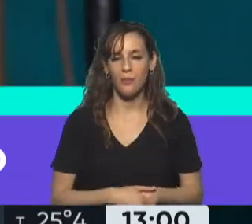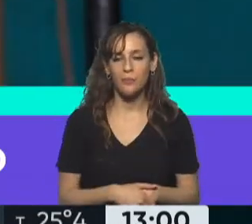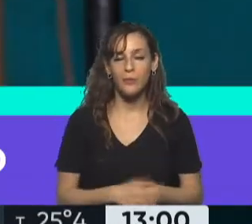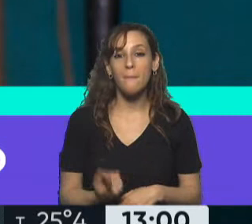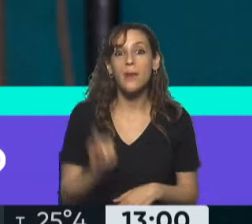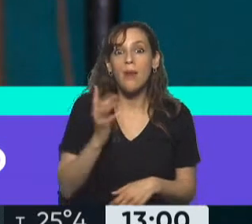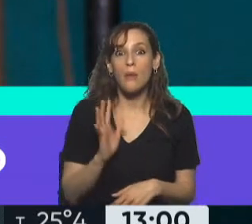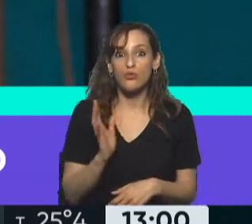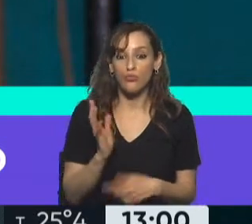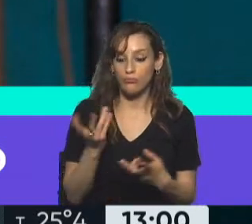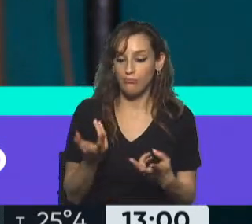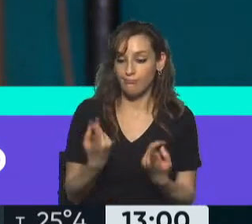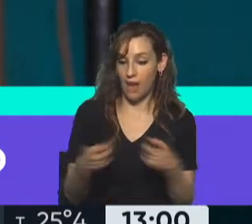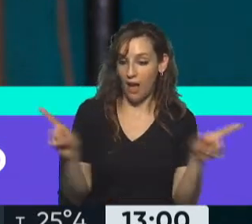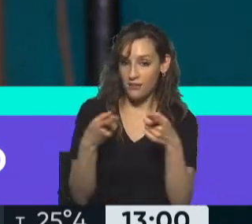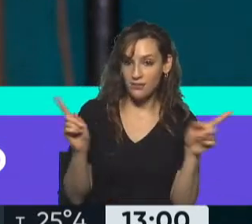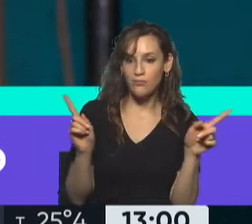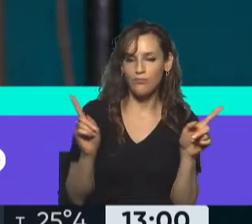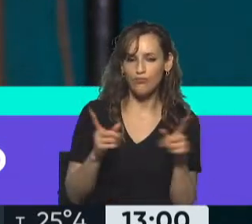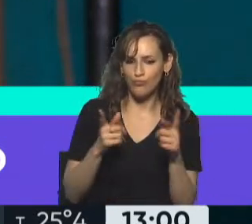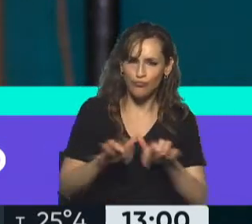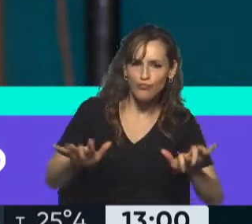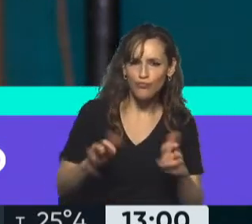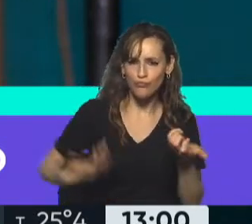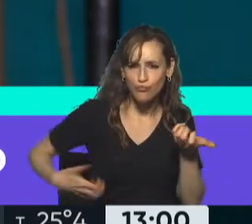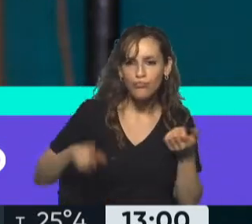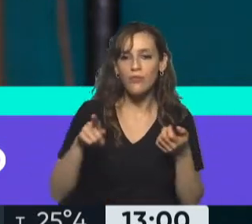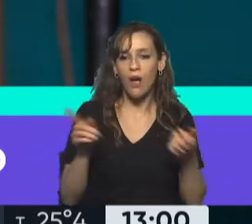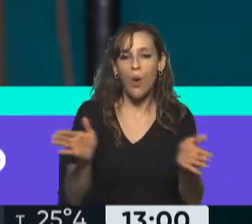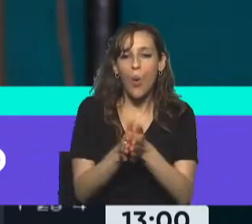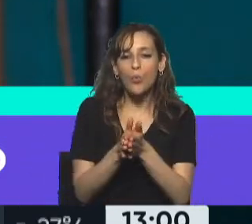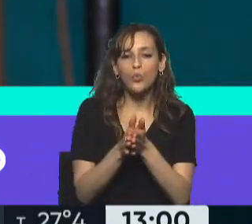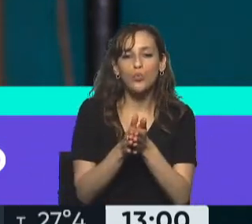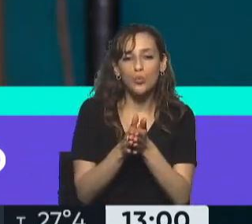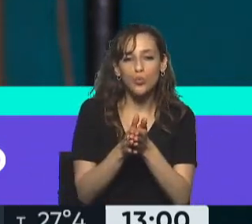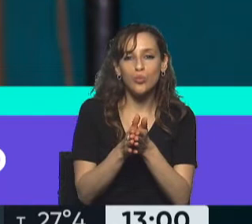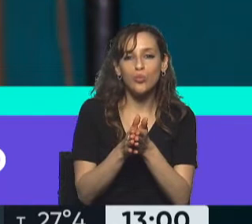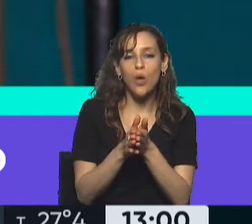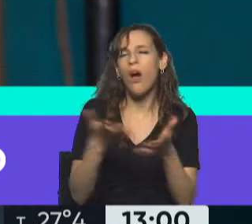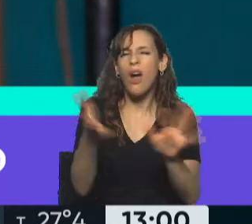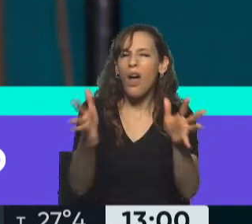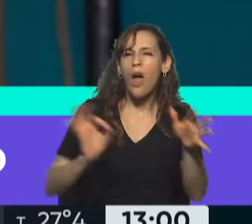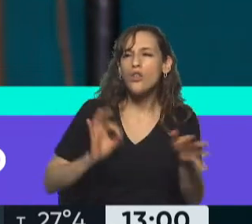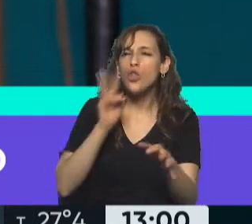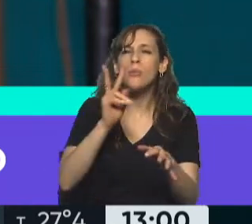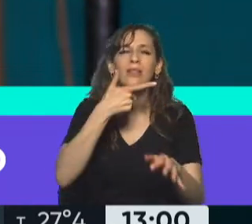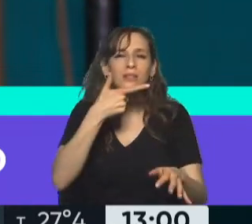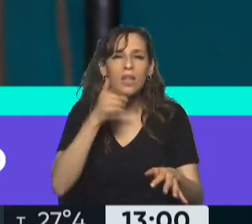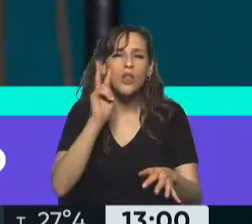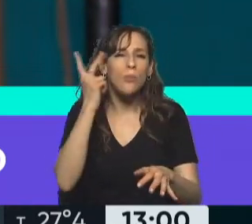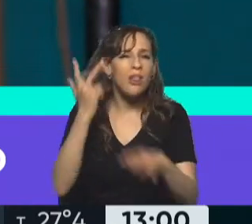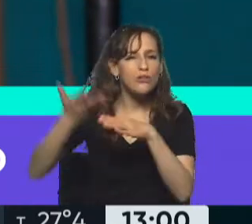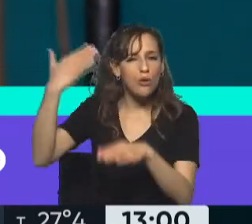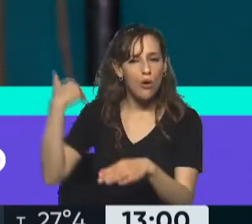con Colangelo fue un homenaje que la producción a cargo de Mavi, allá por el 2017, Margarita